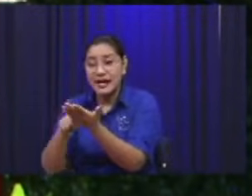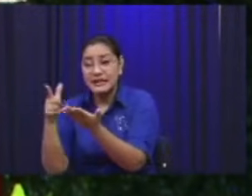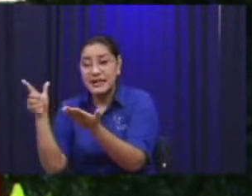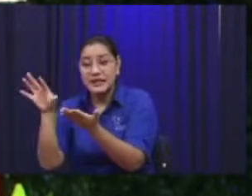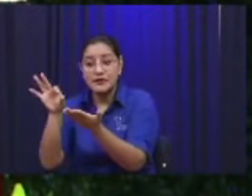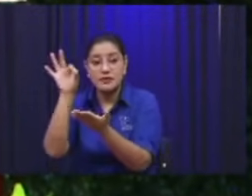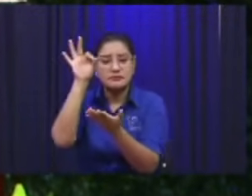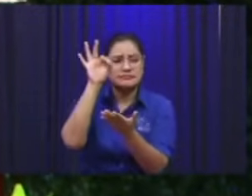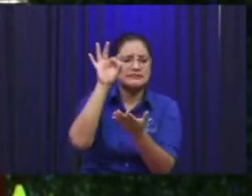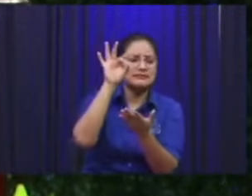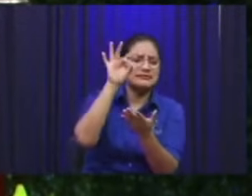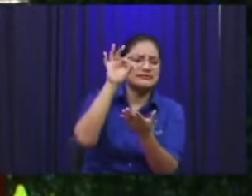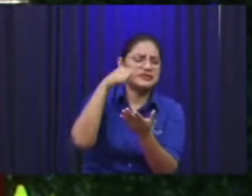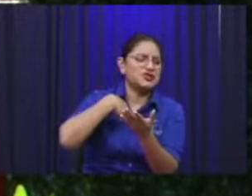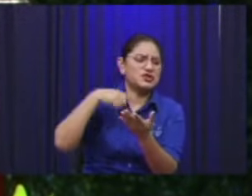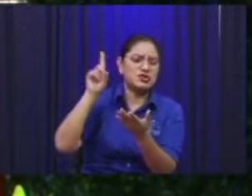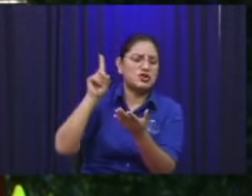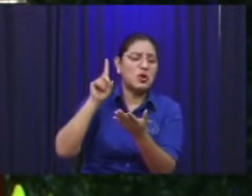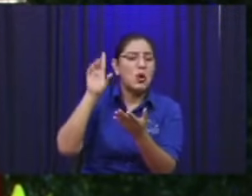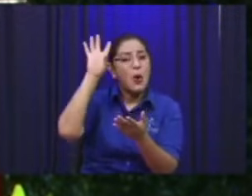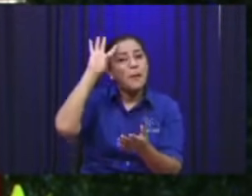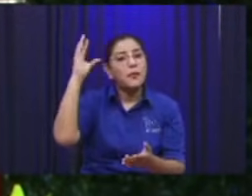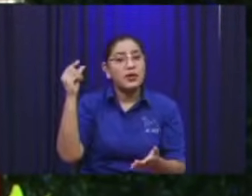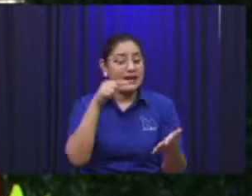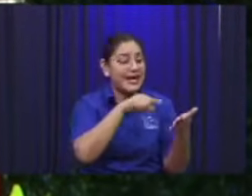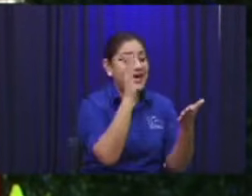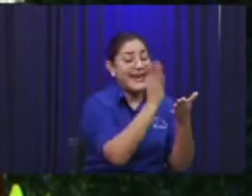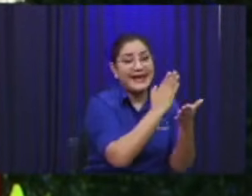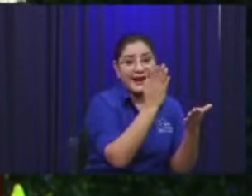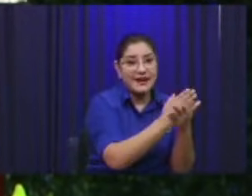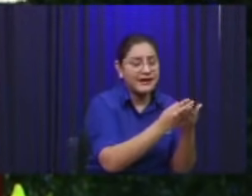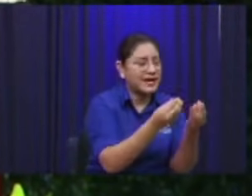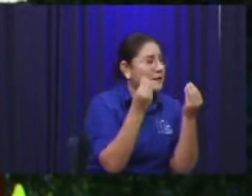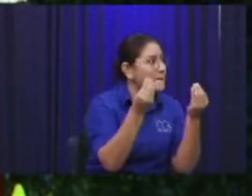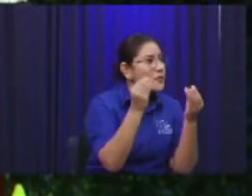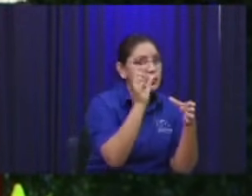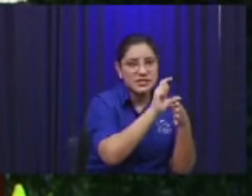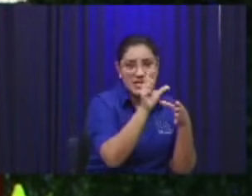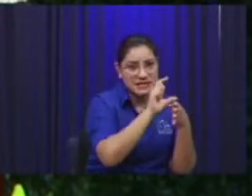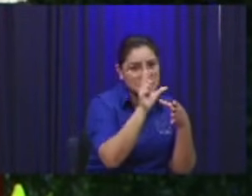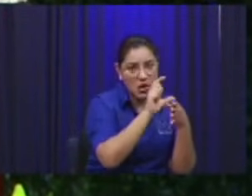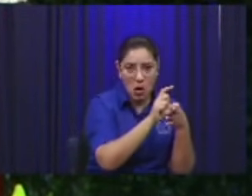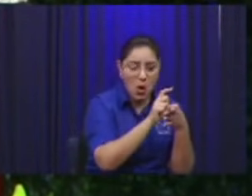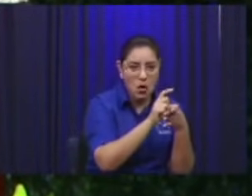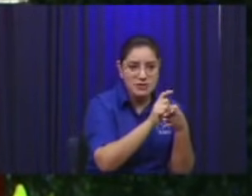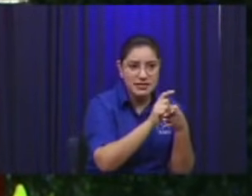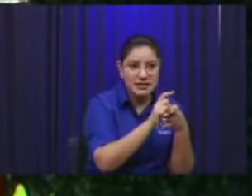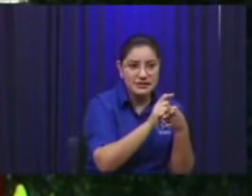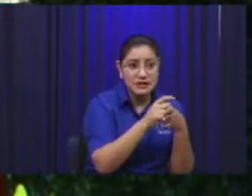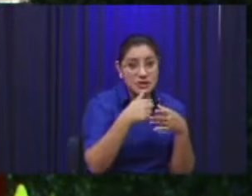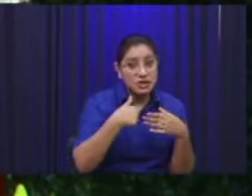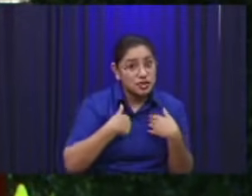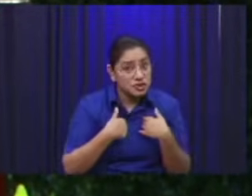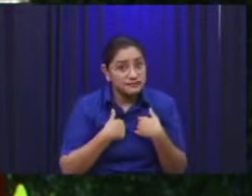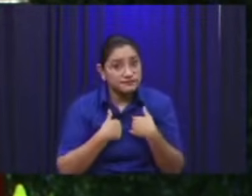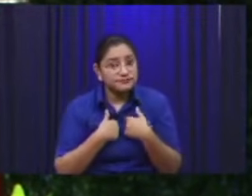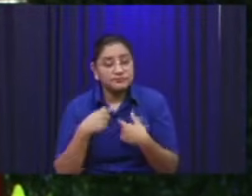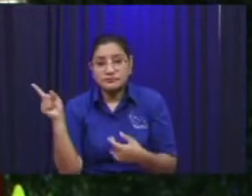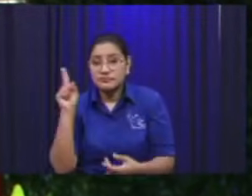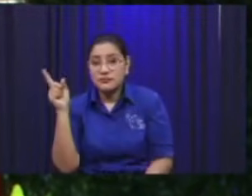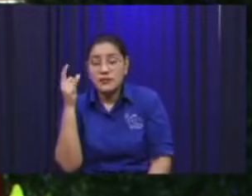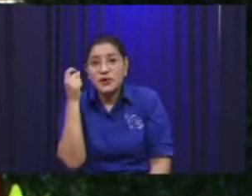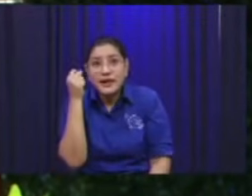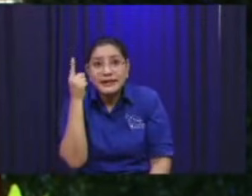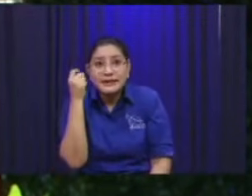tanto que ver en la biblia hermana yo ya seguro que hay tantas cosas que no entiendo yo por lo menos cuando